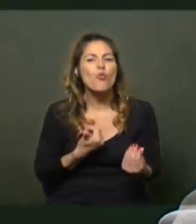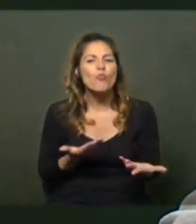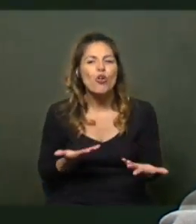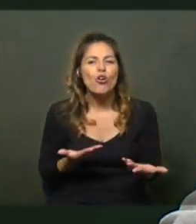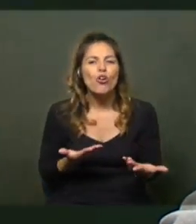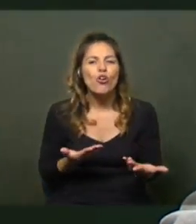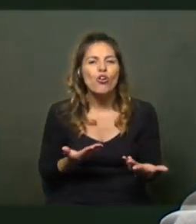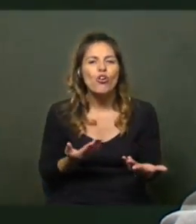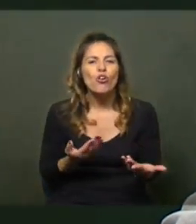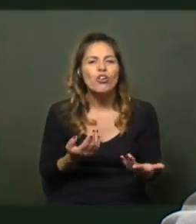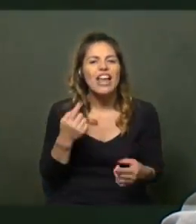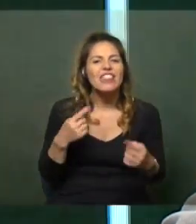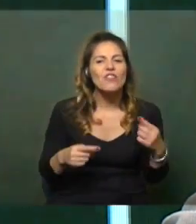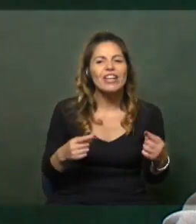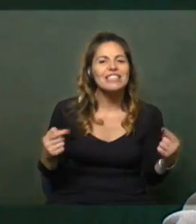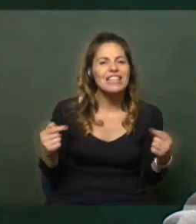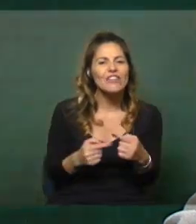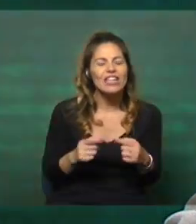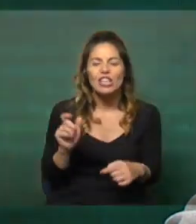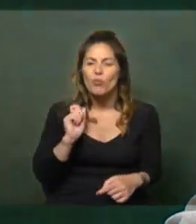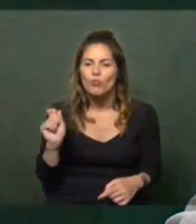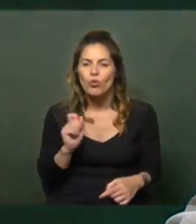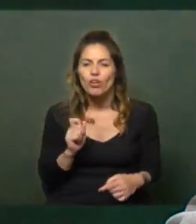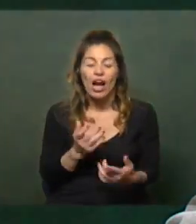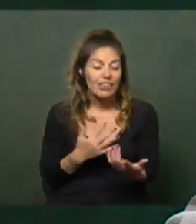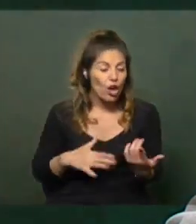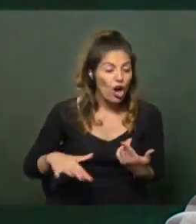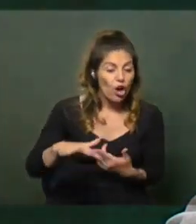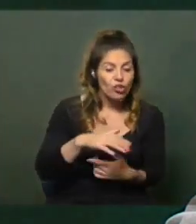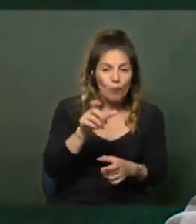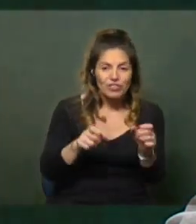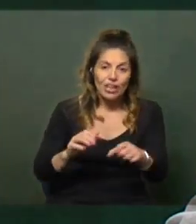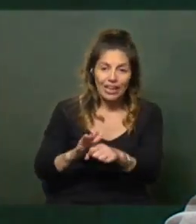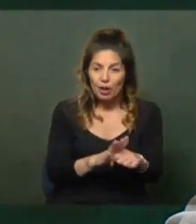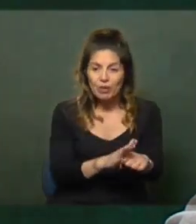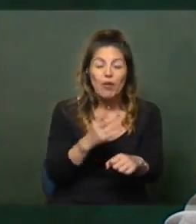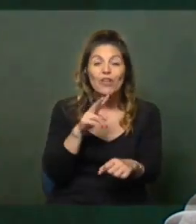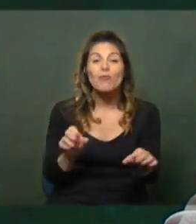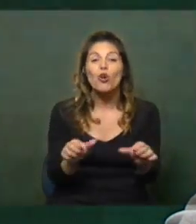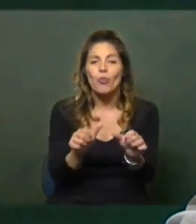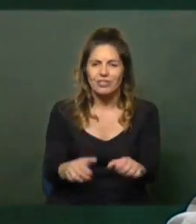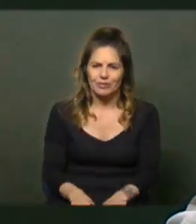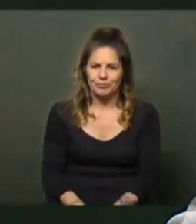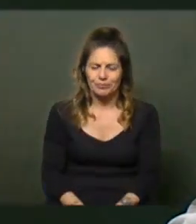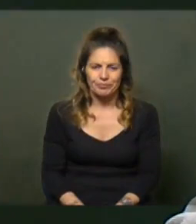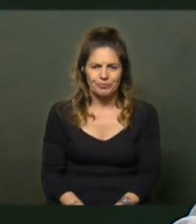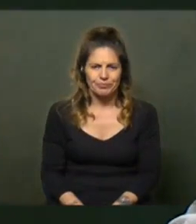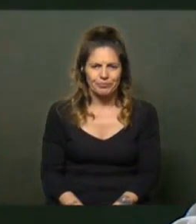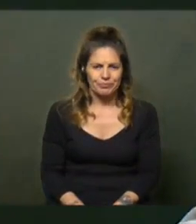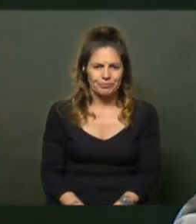de la disidencia en el debate público Hasta ahora se ha rodeado de gente que reprime esperemos como lo hac para sin